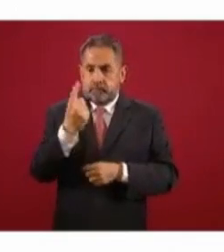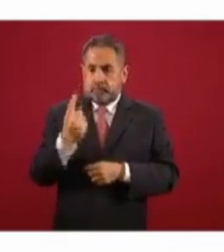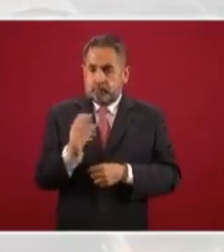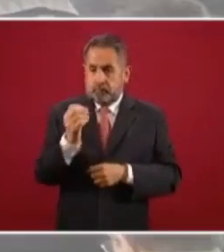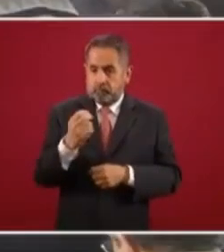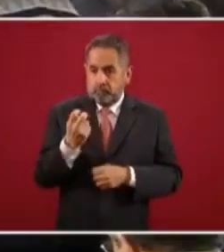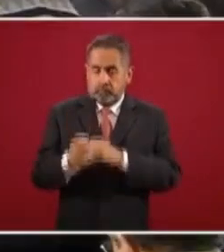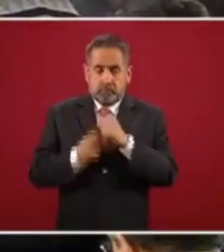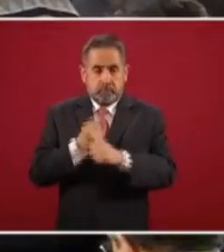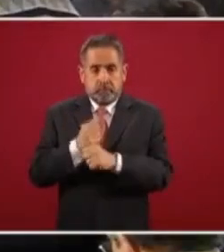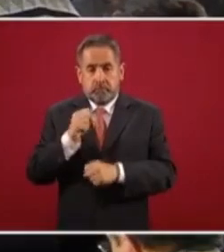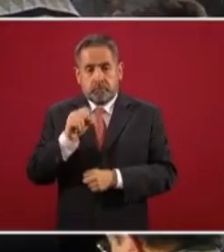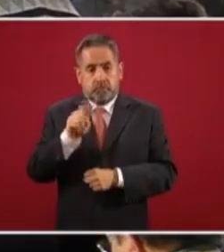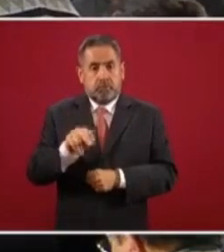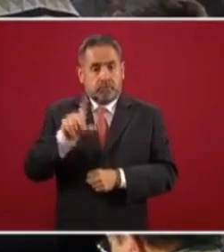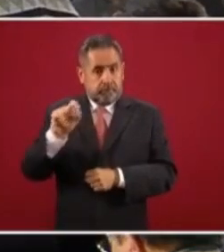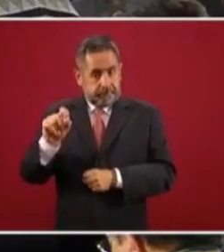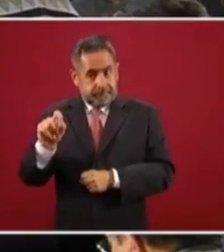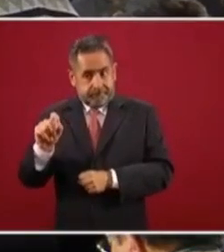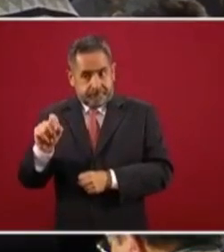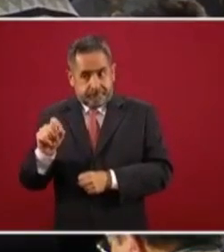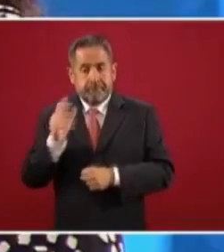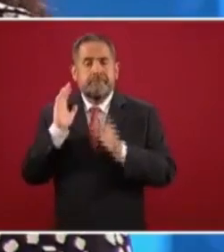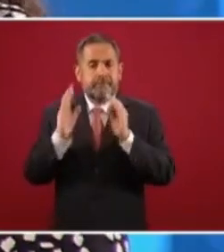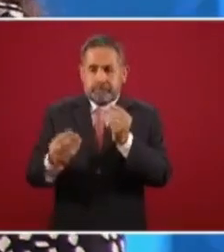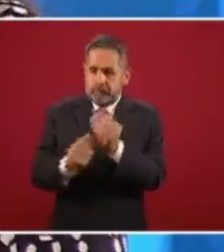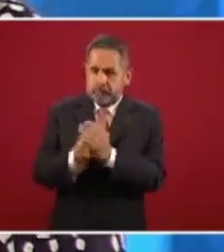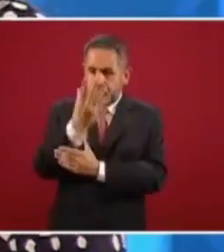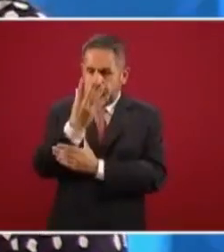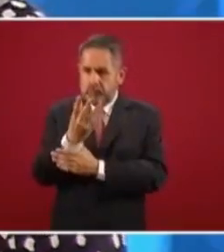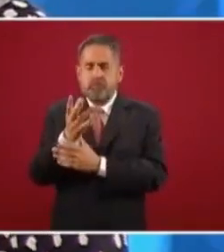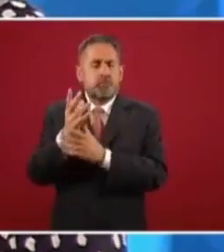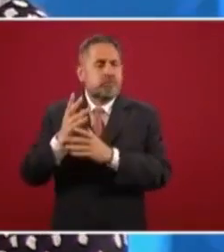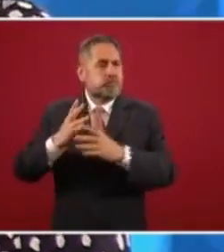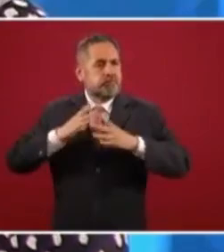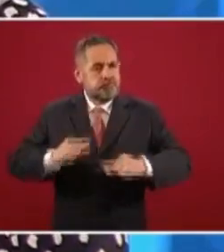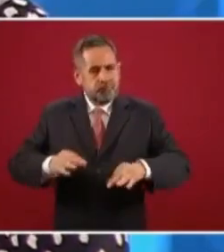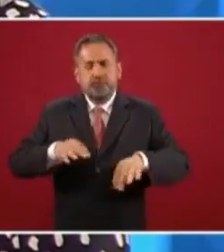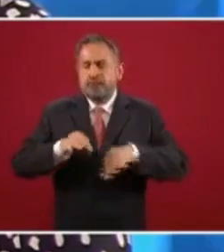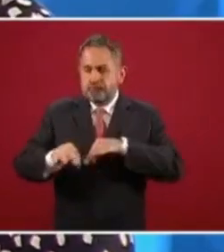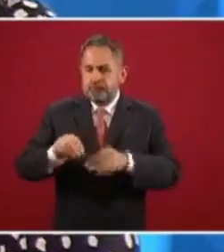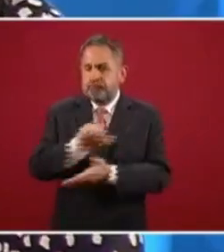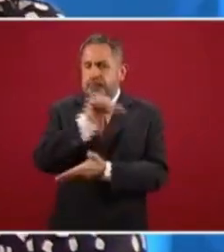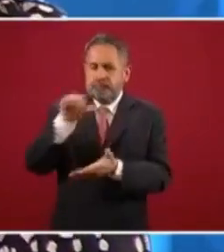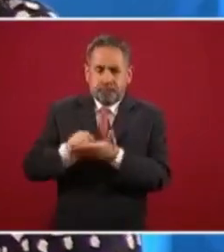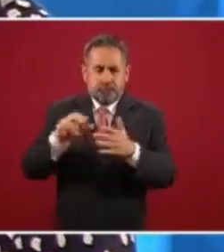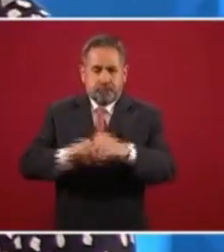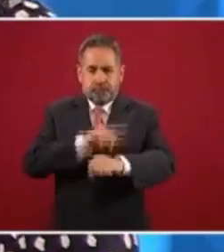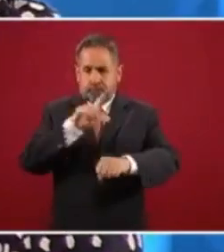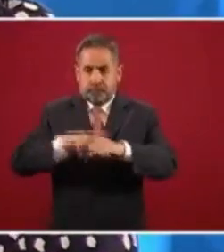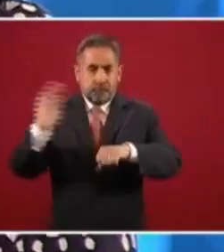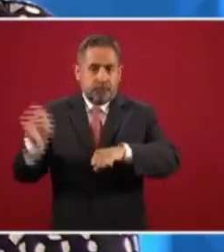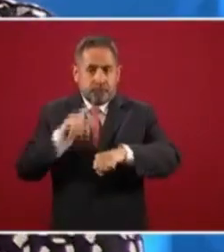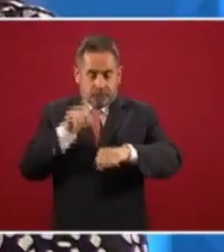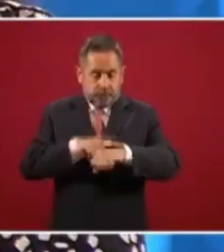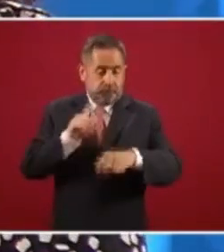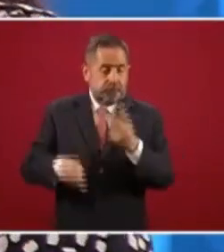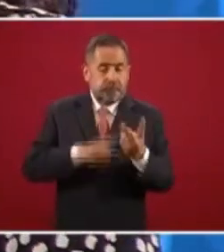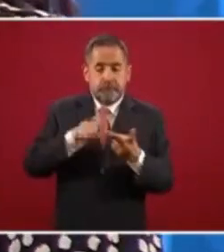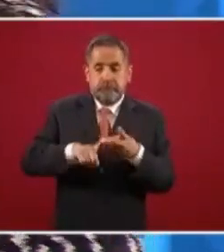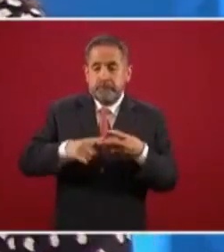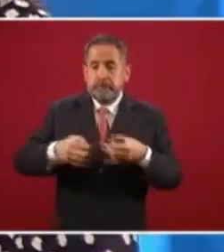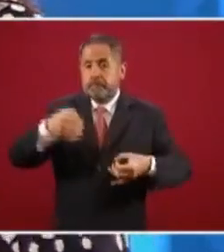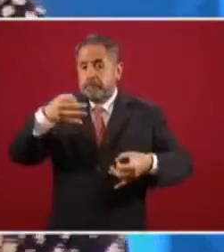año estará en operaciones ya el Centro Federal de Conciliación y Registro, los tribunales